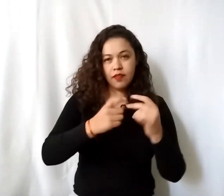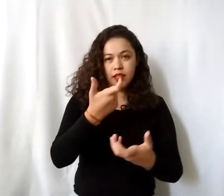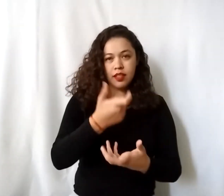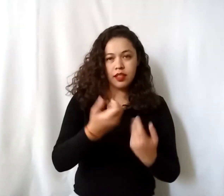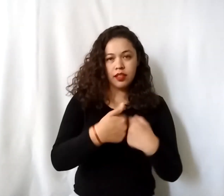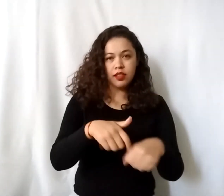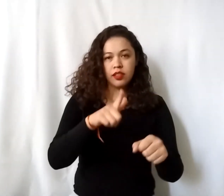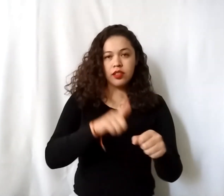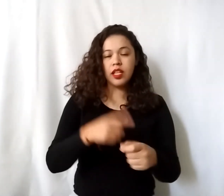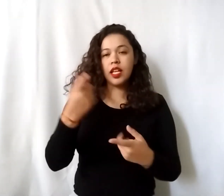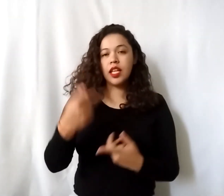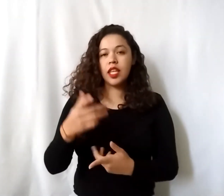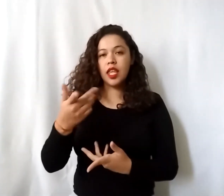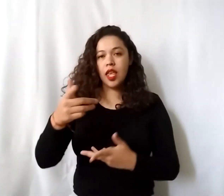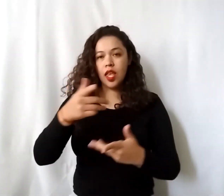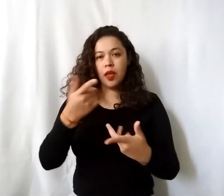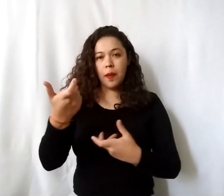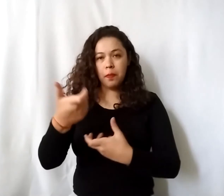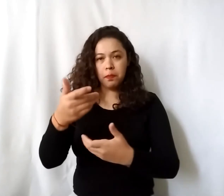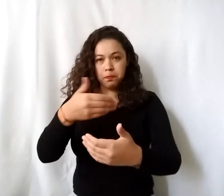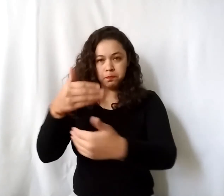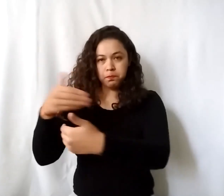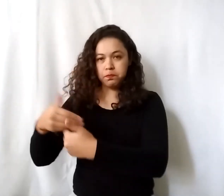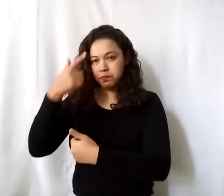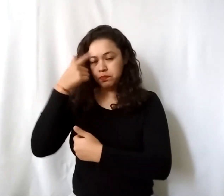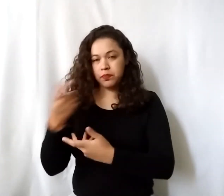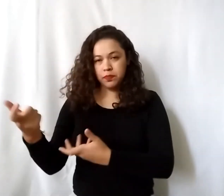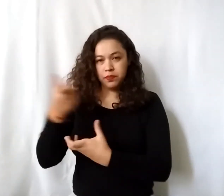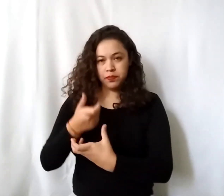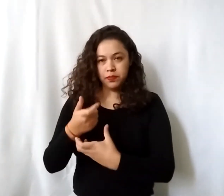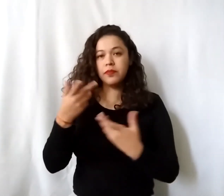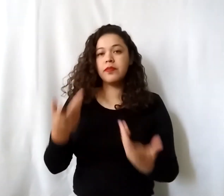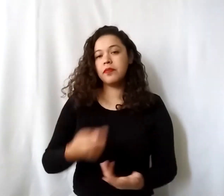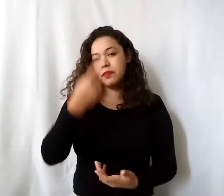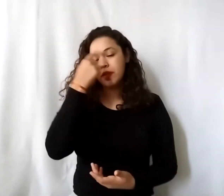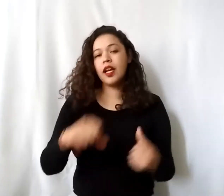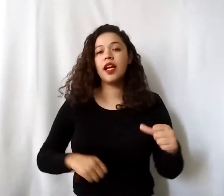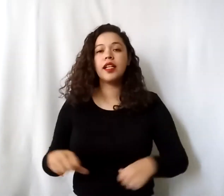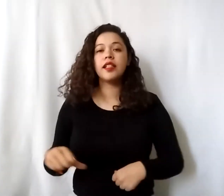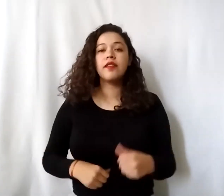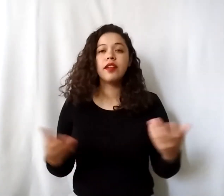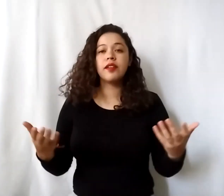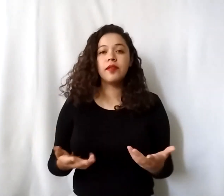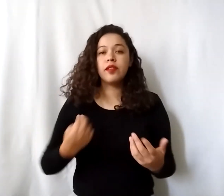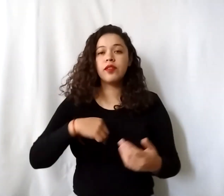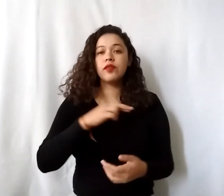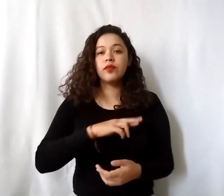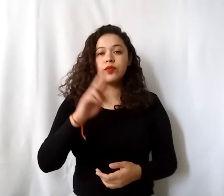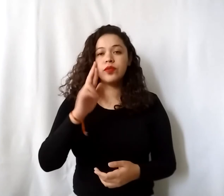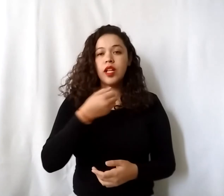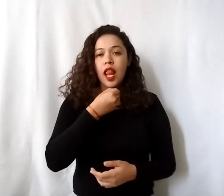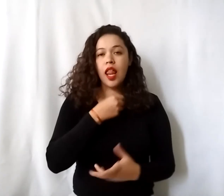de cuotas de recuperación. Para llevar a cabo nuestra actividad, les recordamos mantener sus